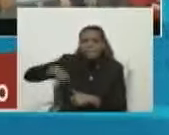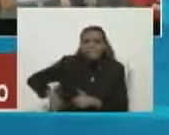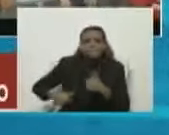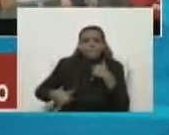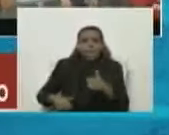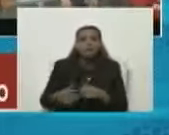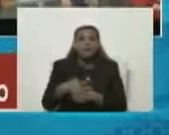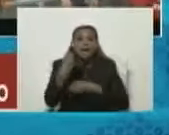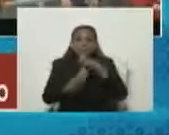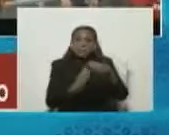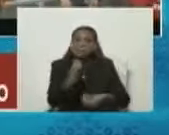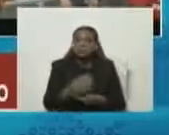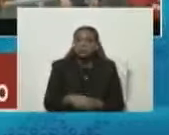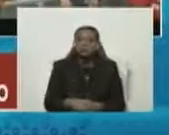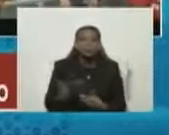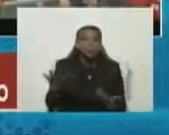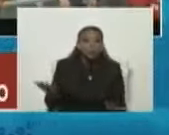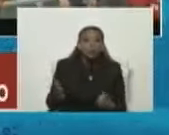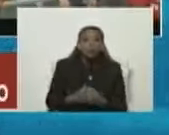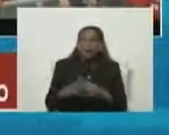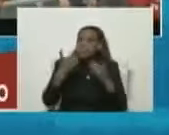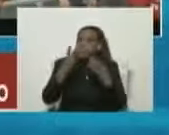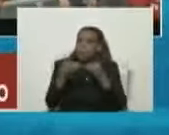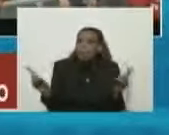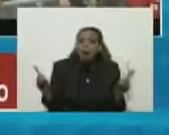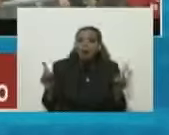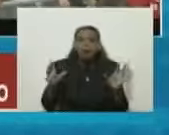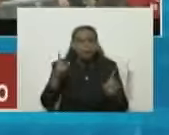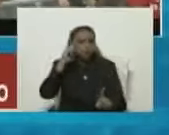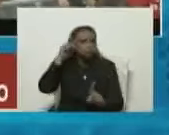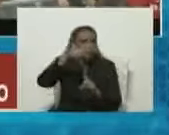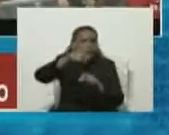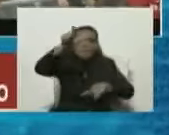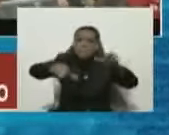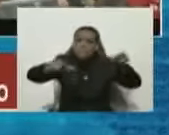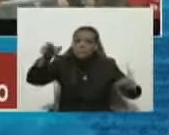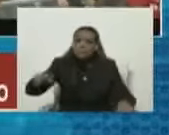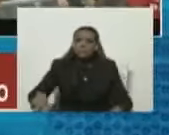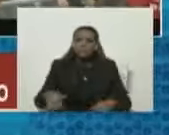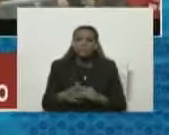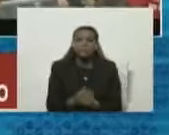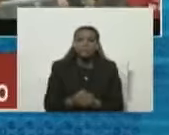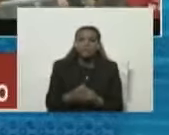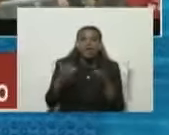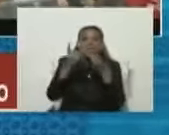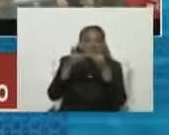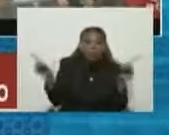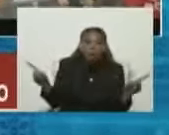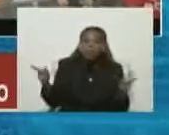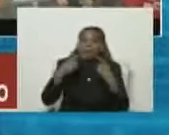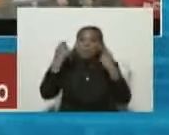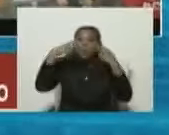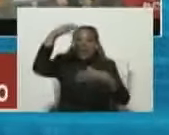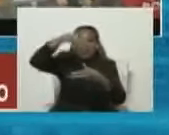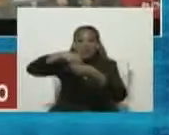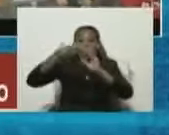a hacer irreversible el derecho a la democracia directa, a la democracia popular.